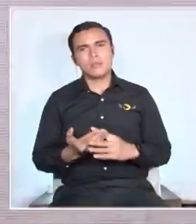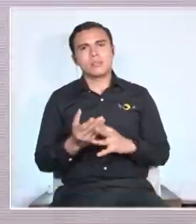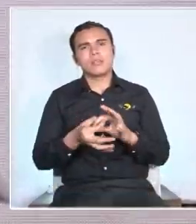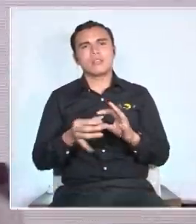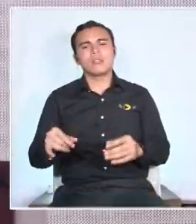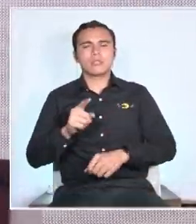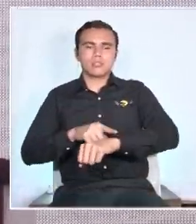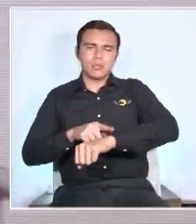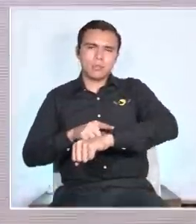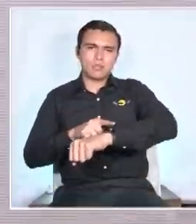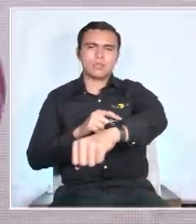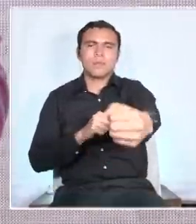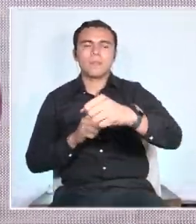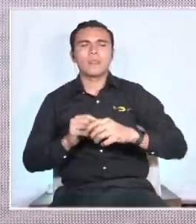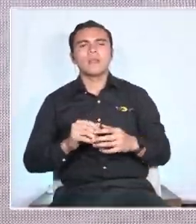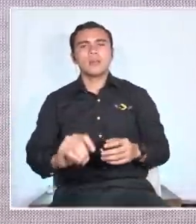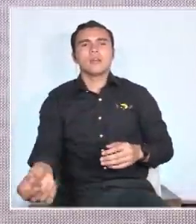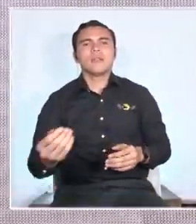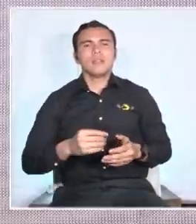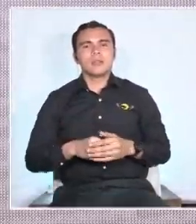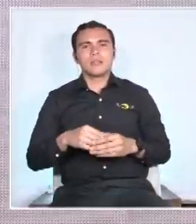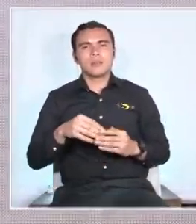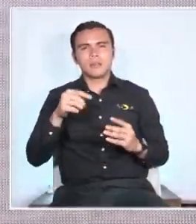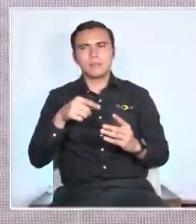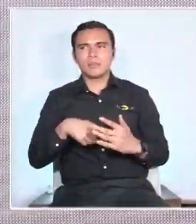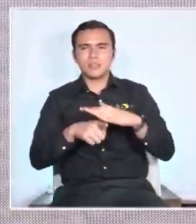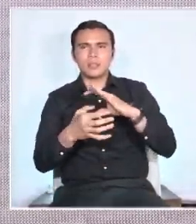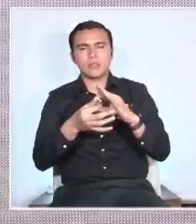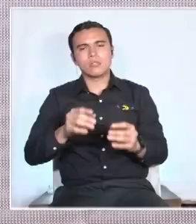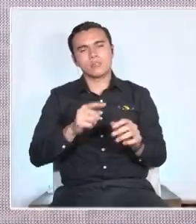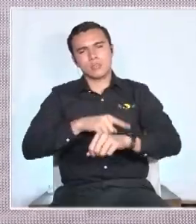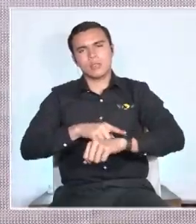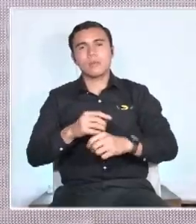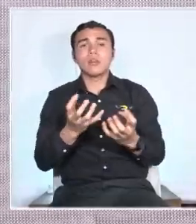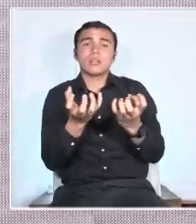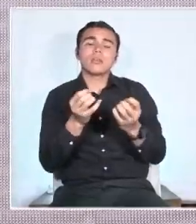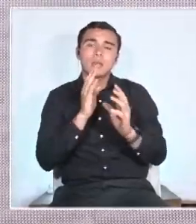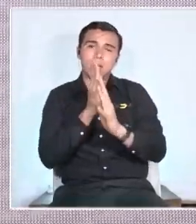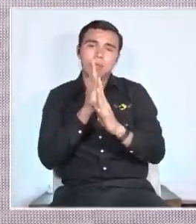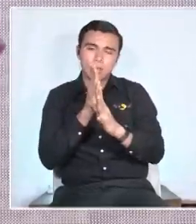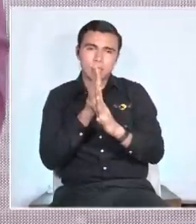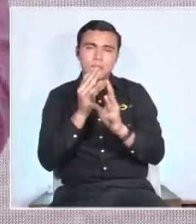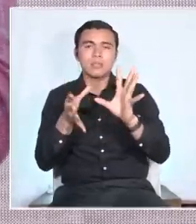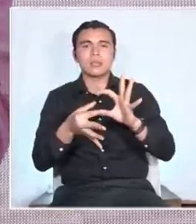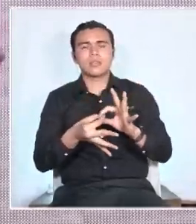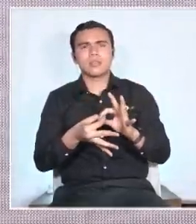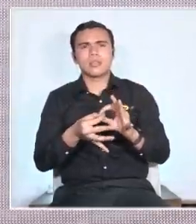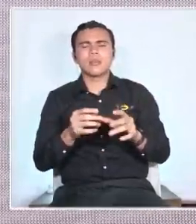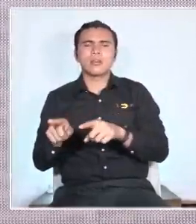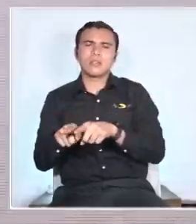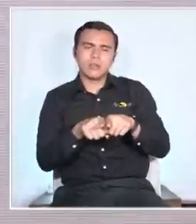los tiempos. Amén, los misterios de los tiempos. Pero hoy quiero hablarles acerca de